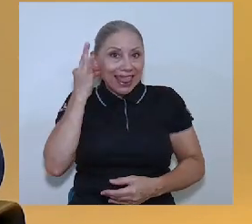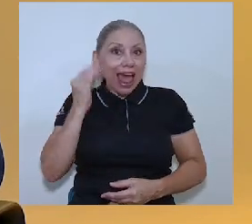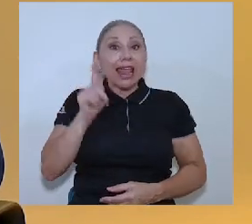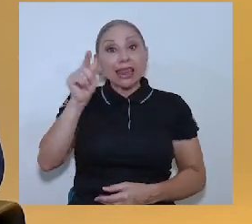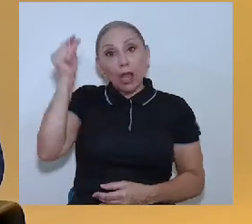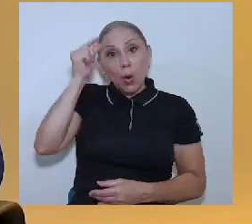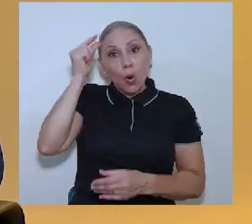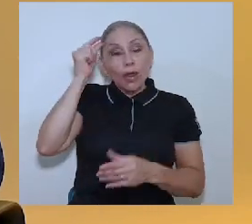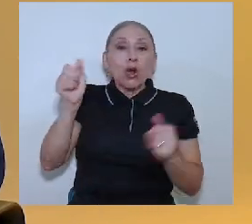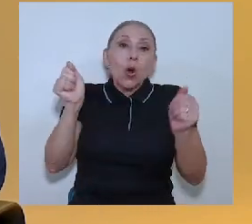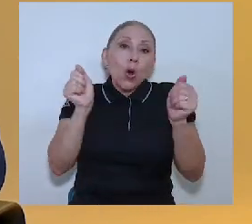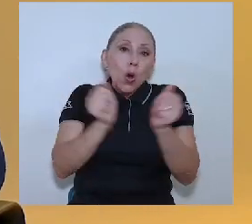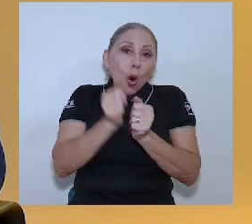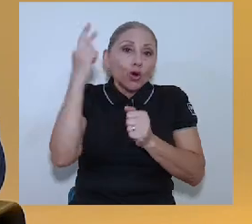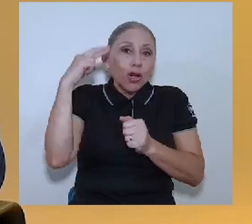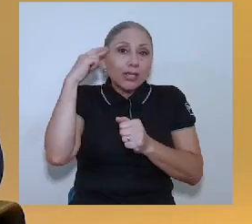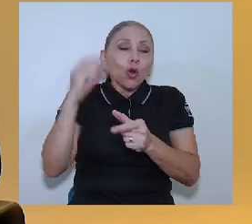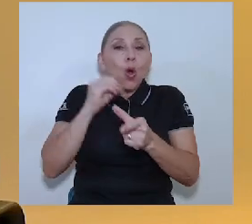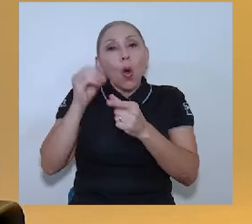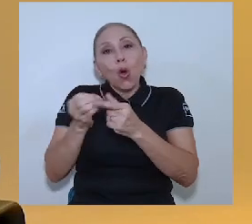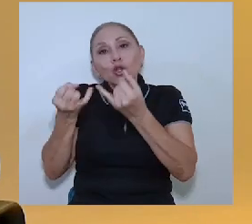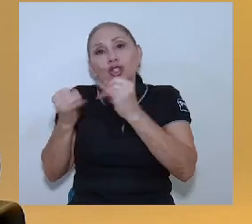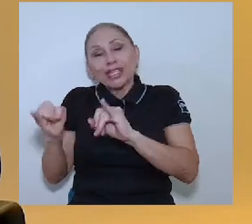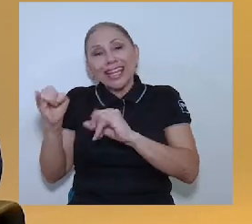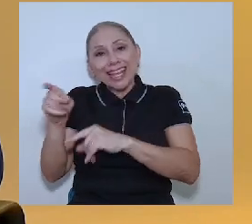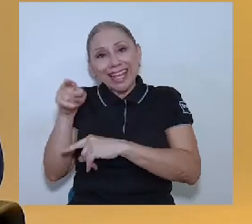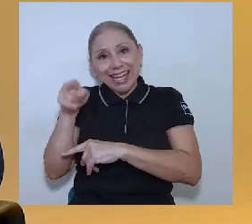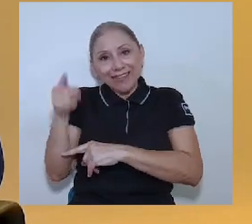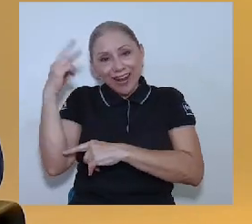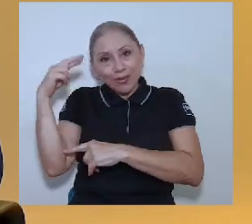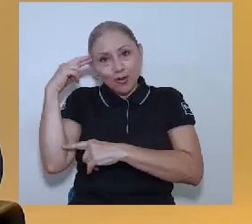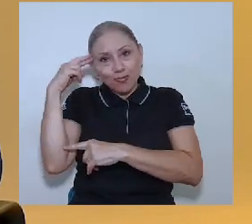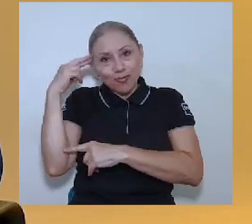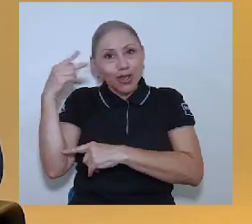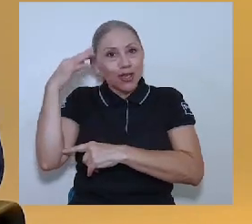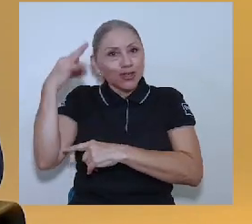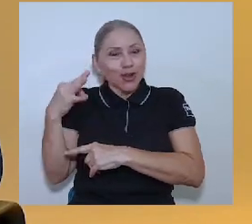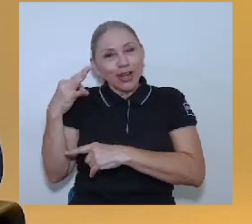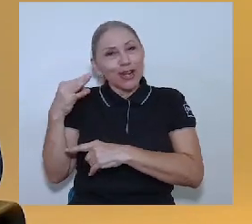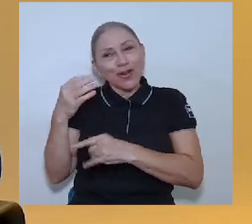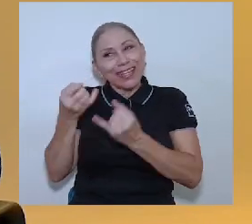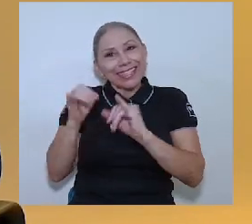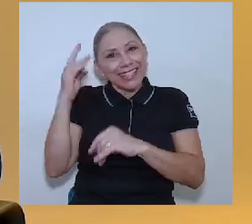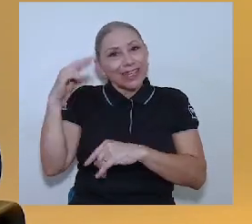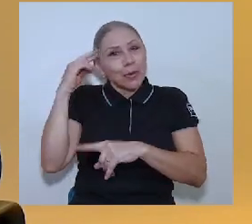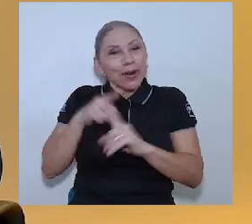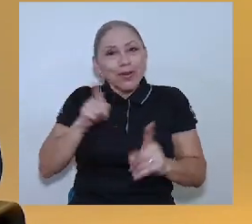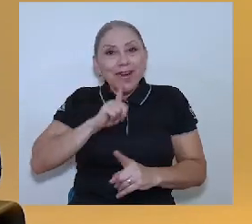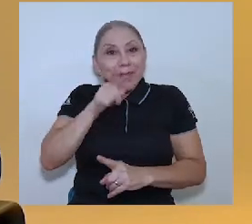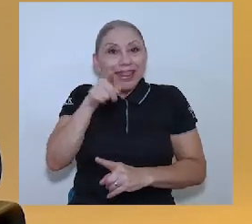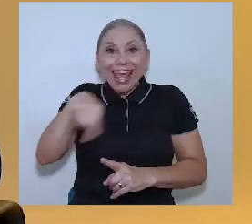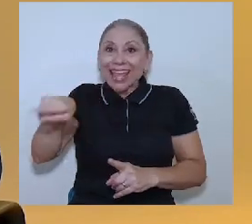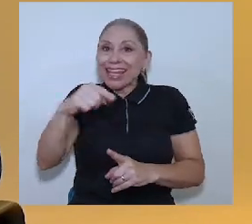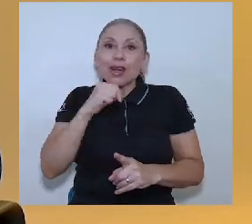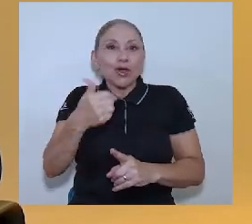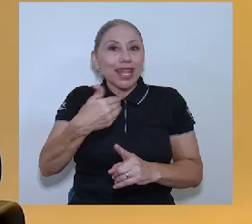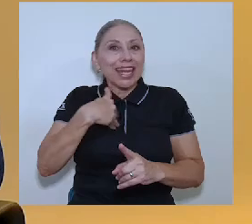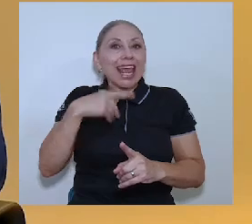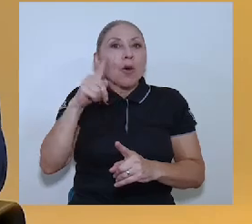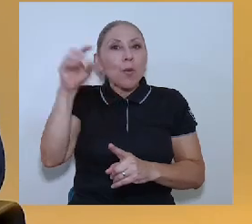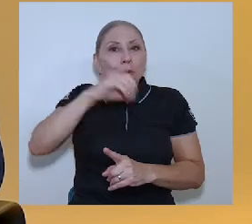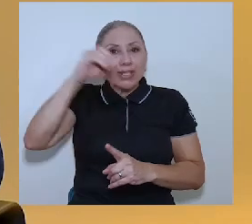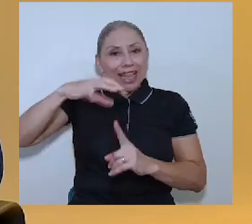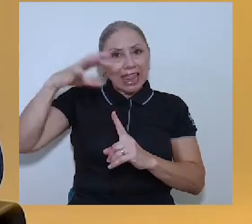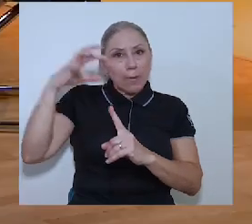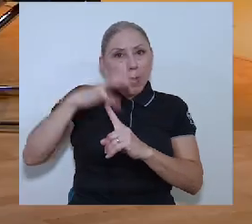sin ella, yo creo menos sin ella que con ella, no tenía un grado de popularidad muy importante.